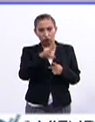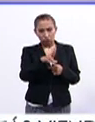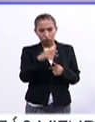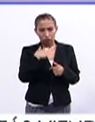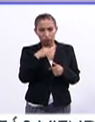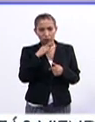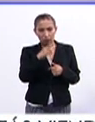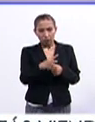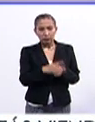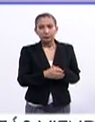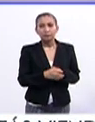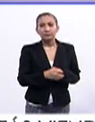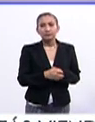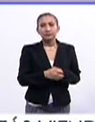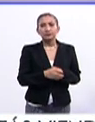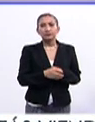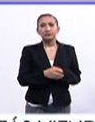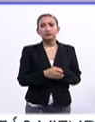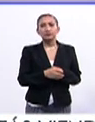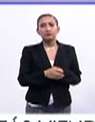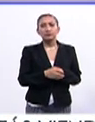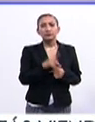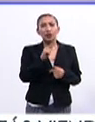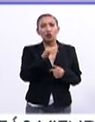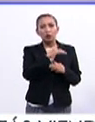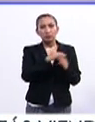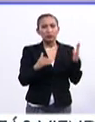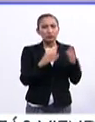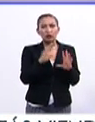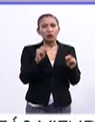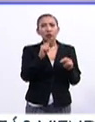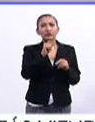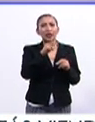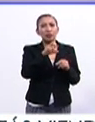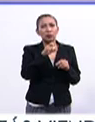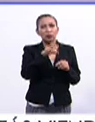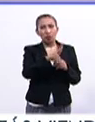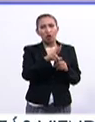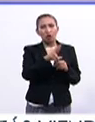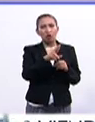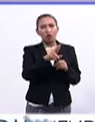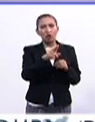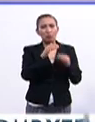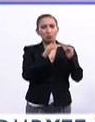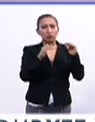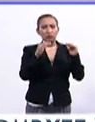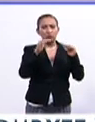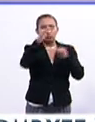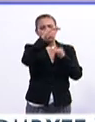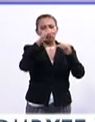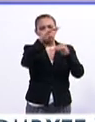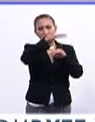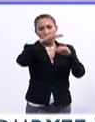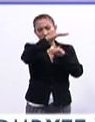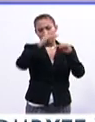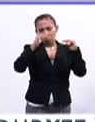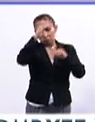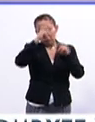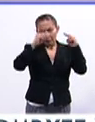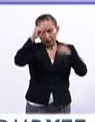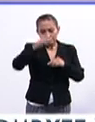y en esta hermana no el tener lo que sería como el más alto no